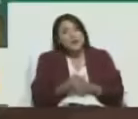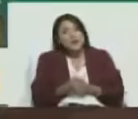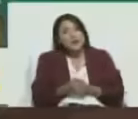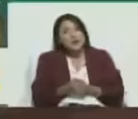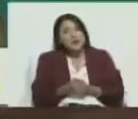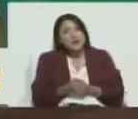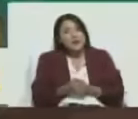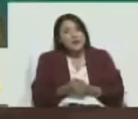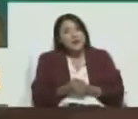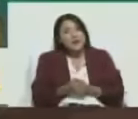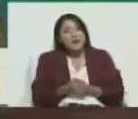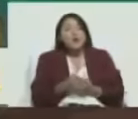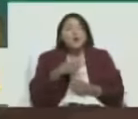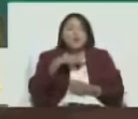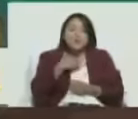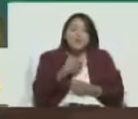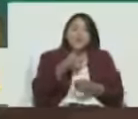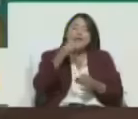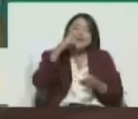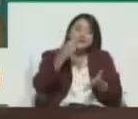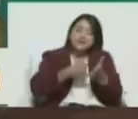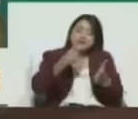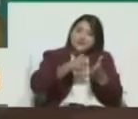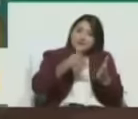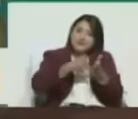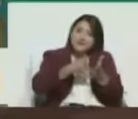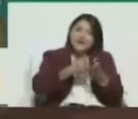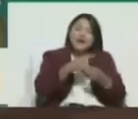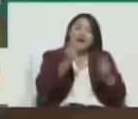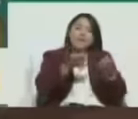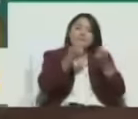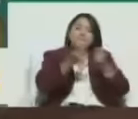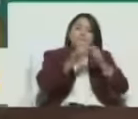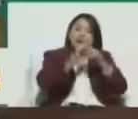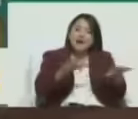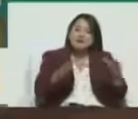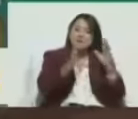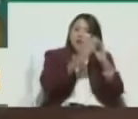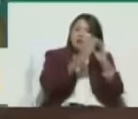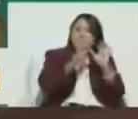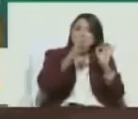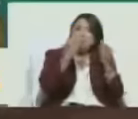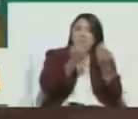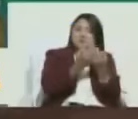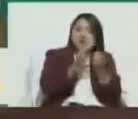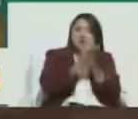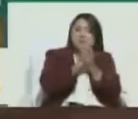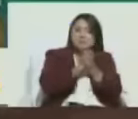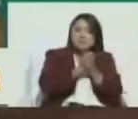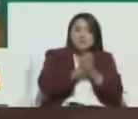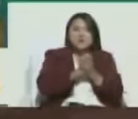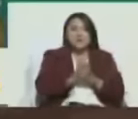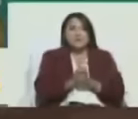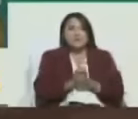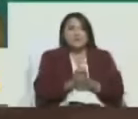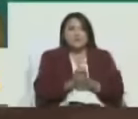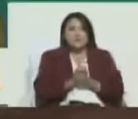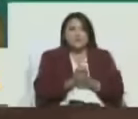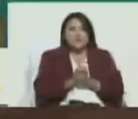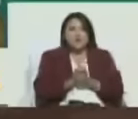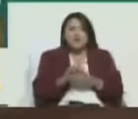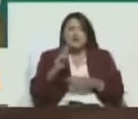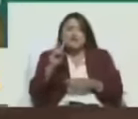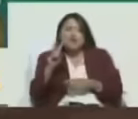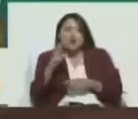estructura, puedan inscribirse y puedan hacer sus microcampañas en su casa, con su familia, con un amigo, dos muchachos en la cancha,